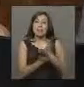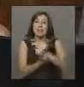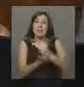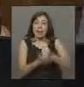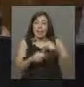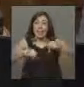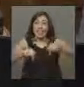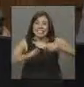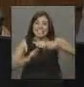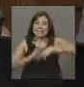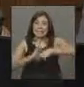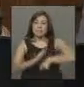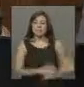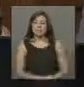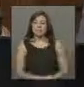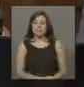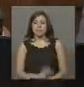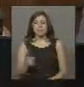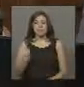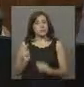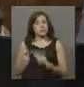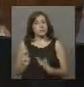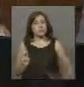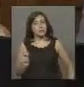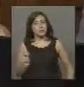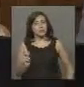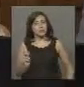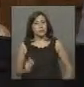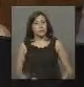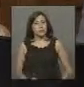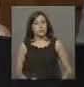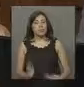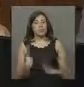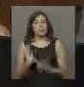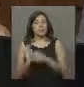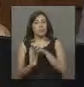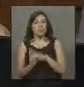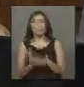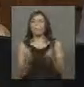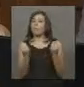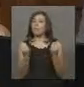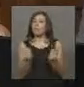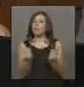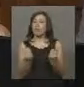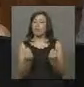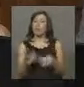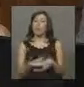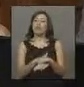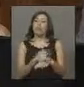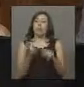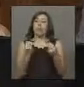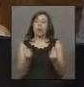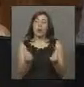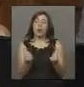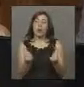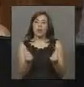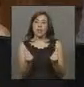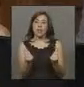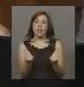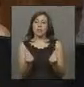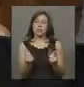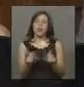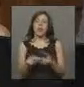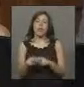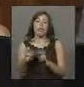mes. Señor presidente, este es sin lugar a dudas un buen proyecto, con un fundamento de calidad, con